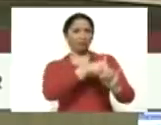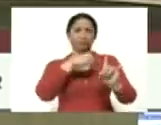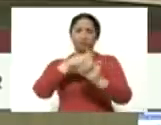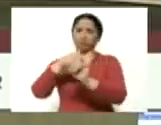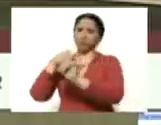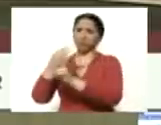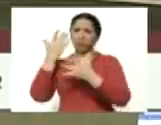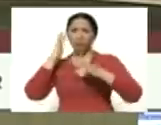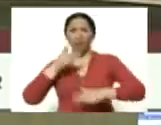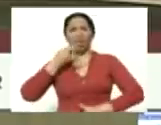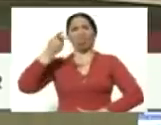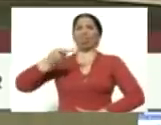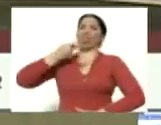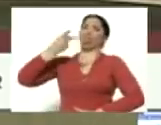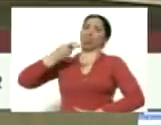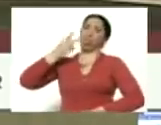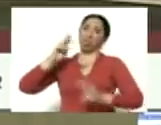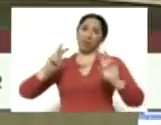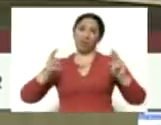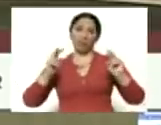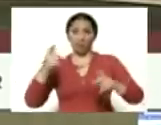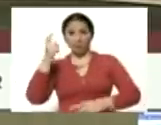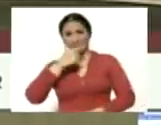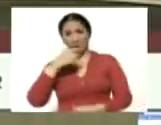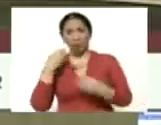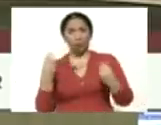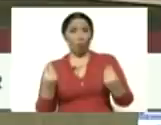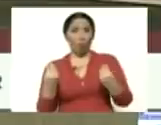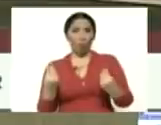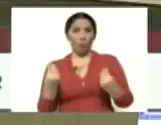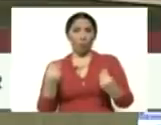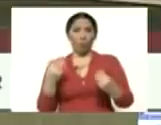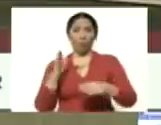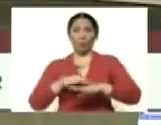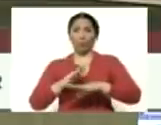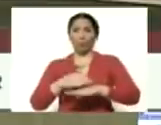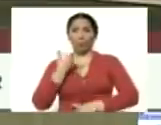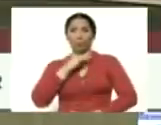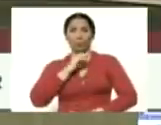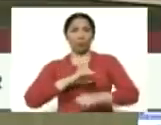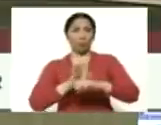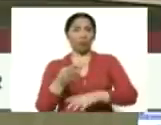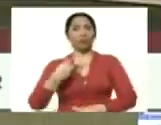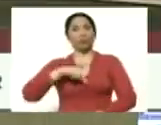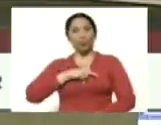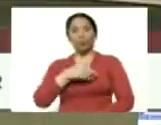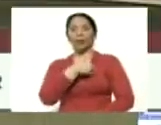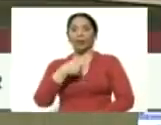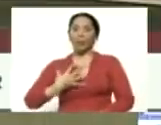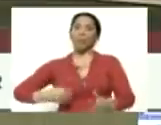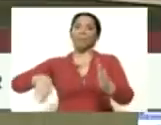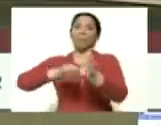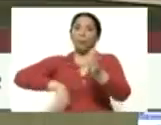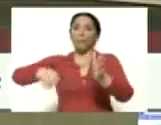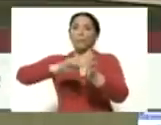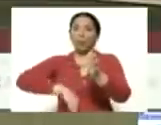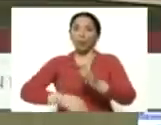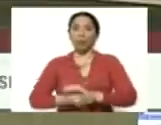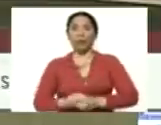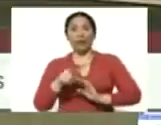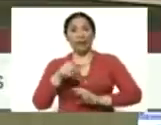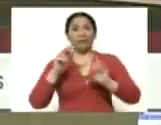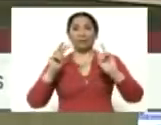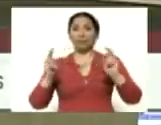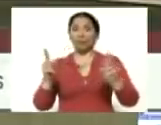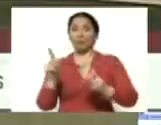de politizar un tema tan serio como es el caso del COVID-19. Nosotros queremos insistir en que esto no es un tema para